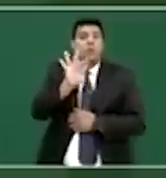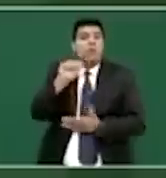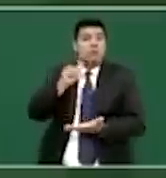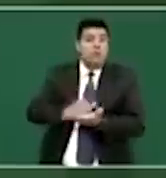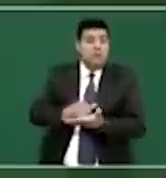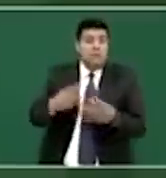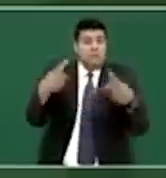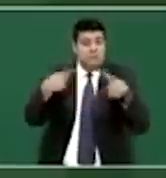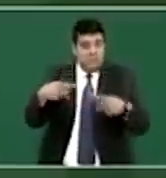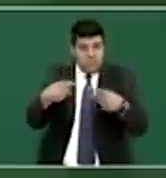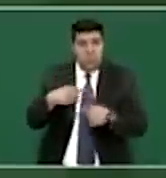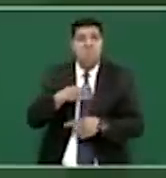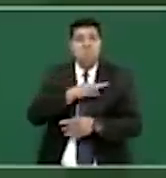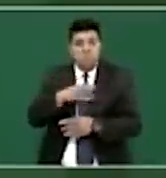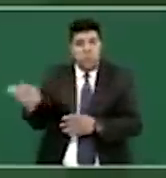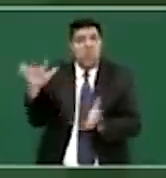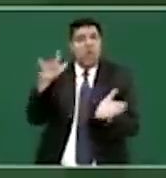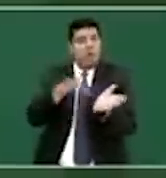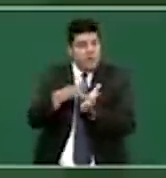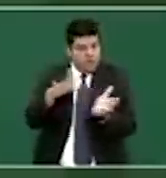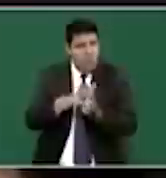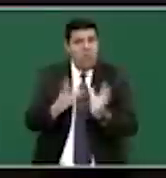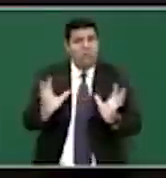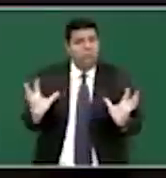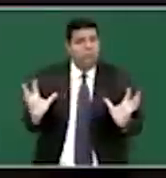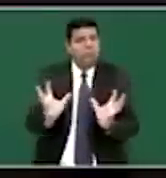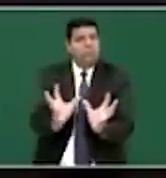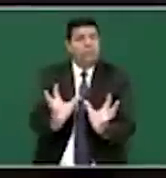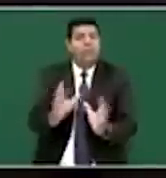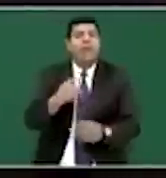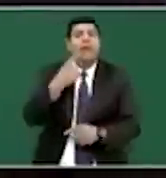Es un cambio